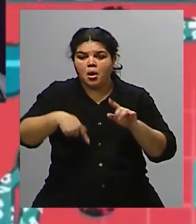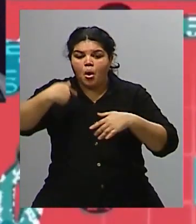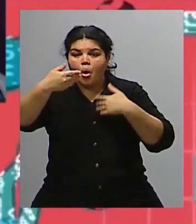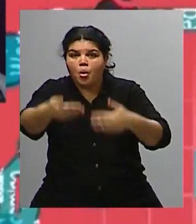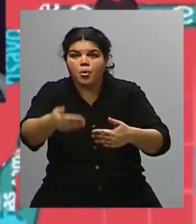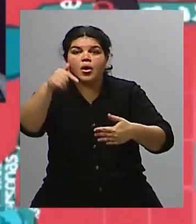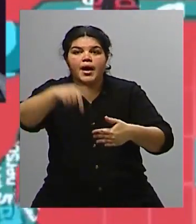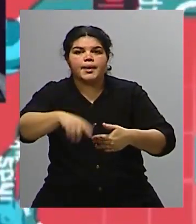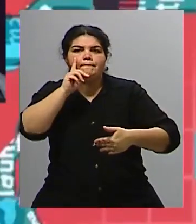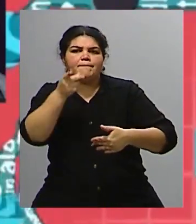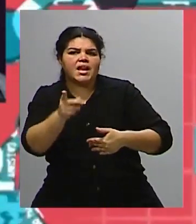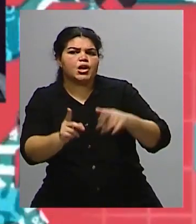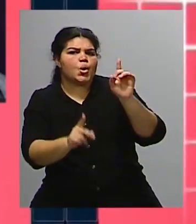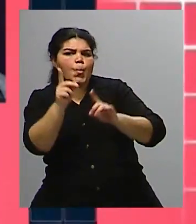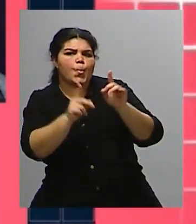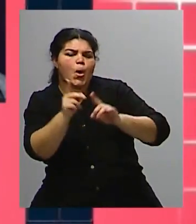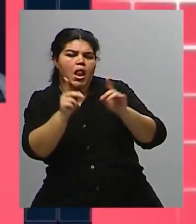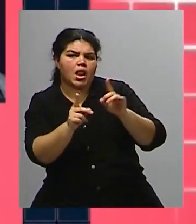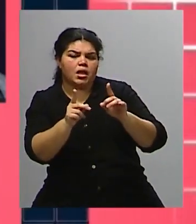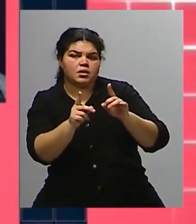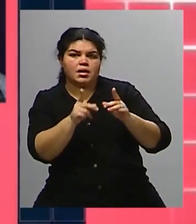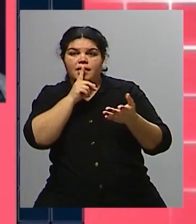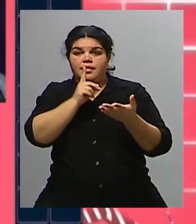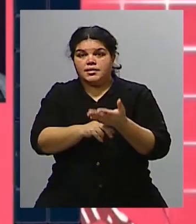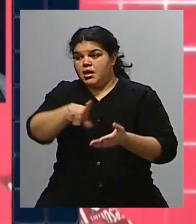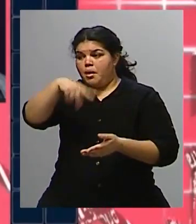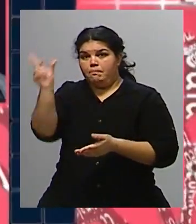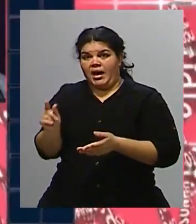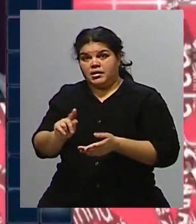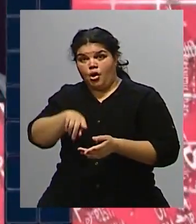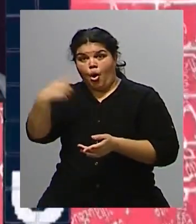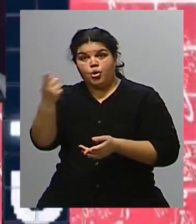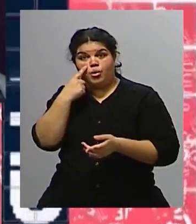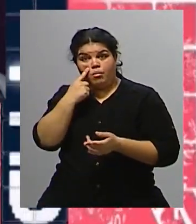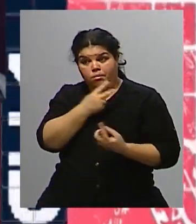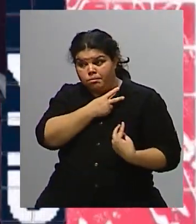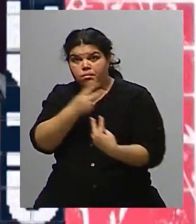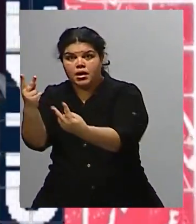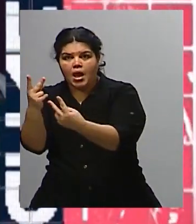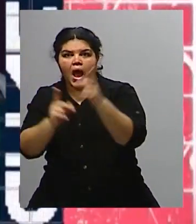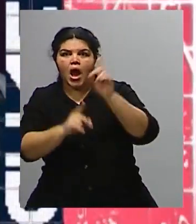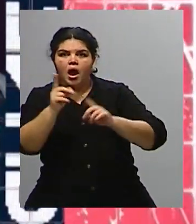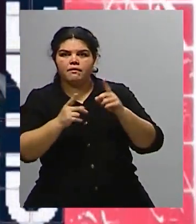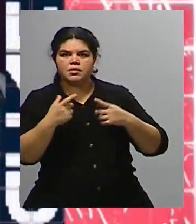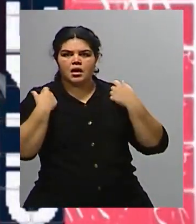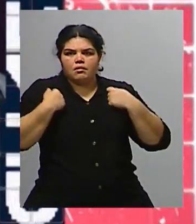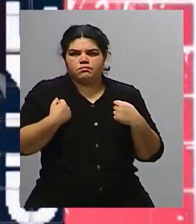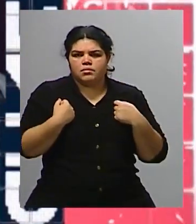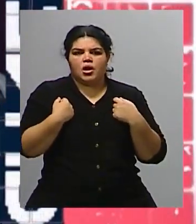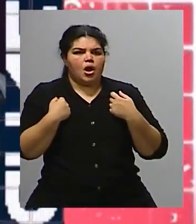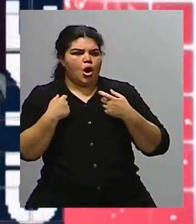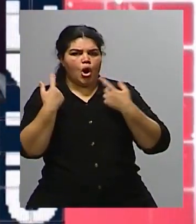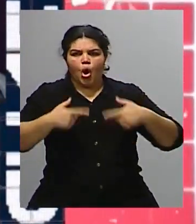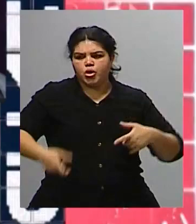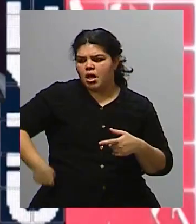poco con los riesgos que significa migrar en situaciones extremas, donde muchos van con lo opuesto nada más y deciden tal vez